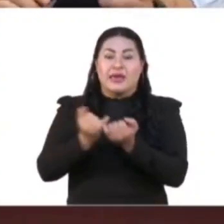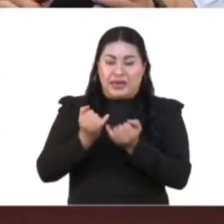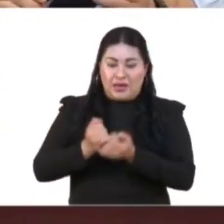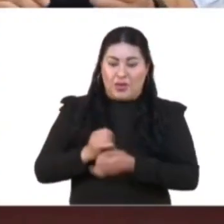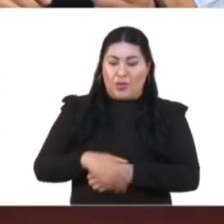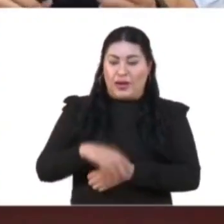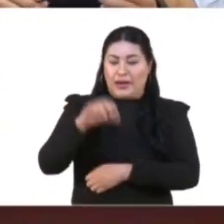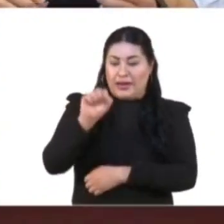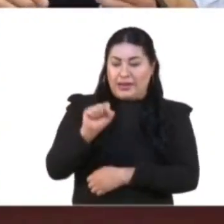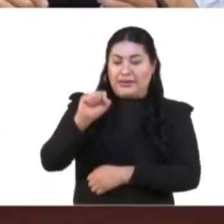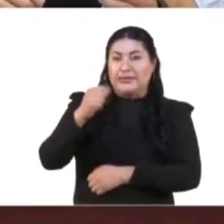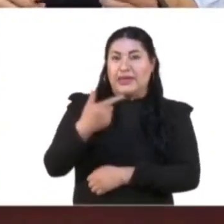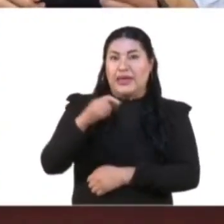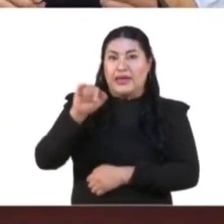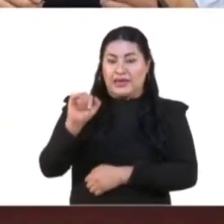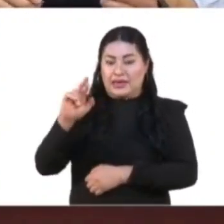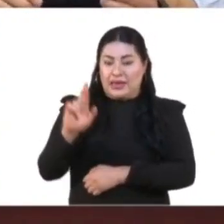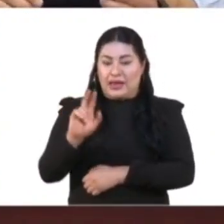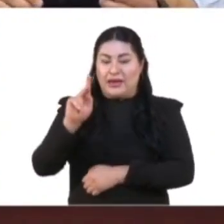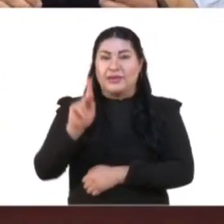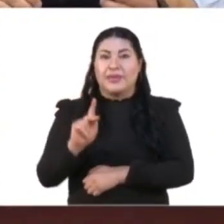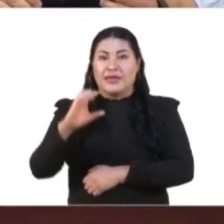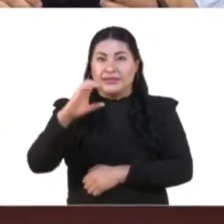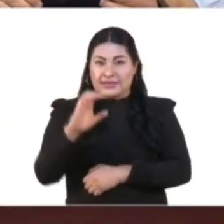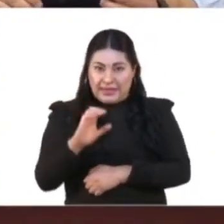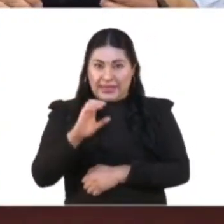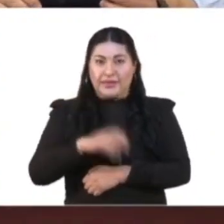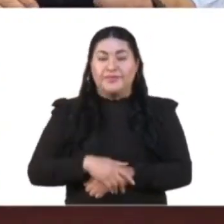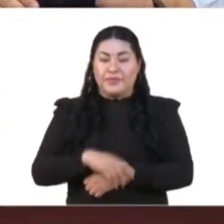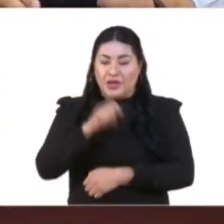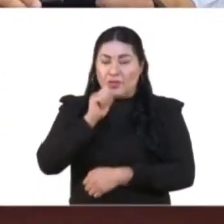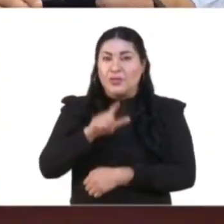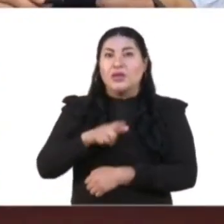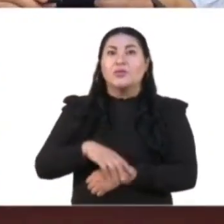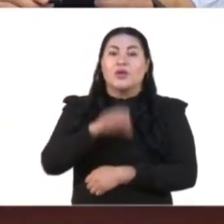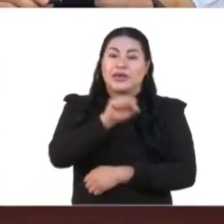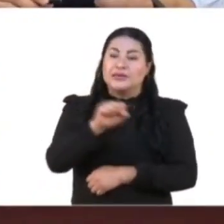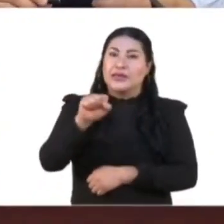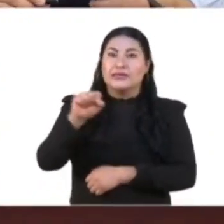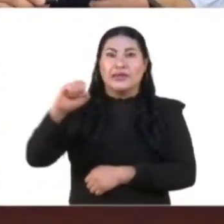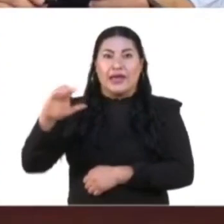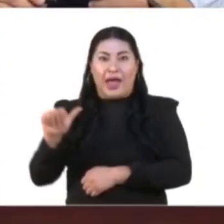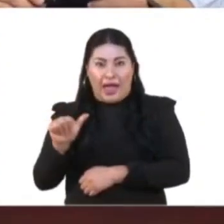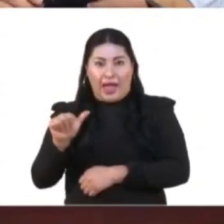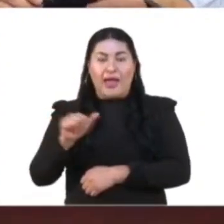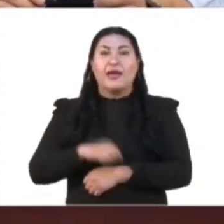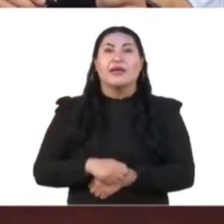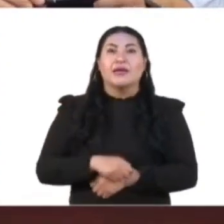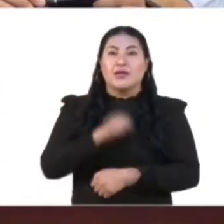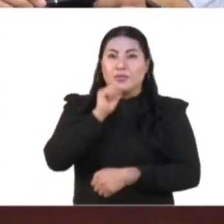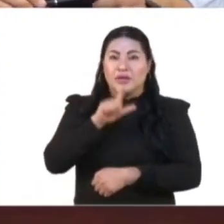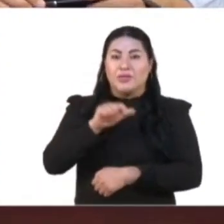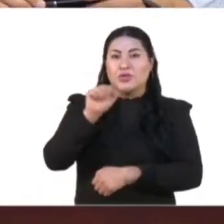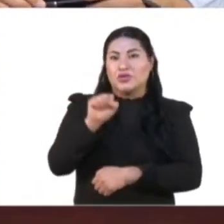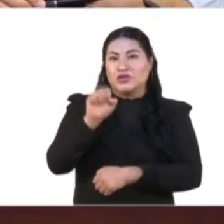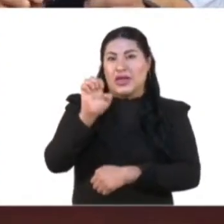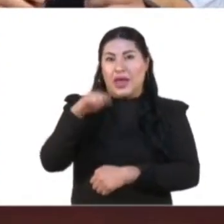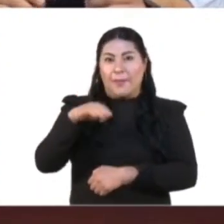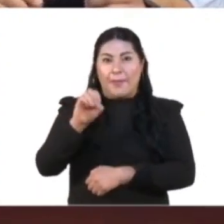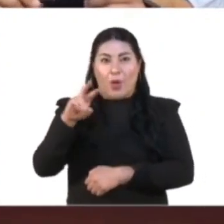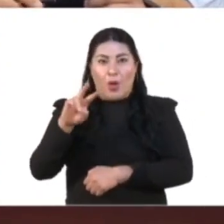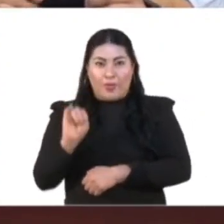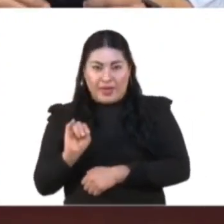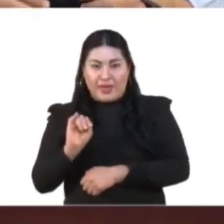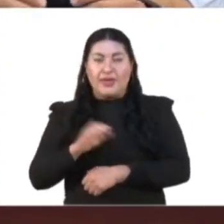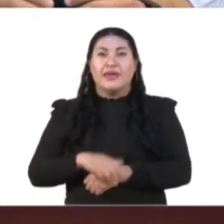Riesgos y Protección Civil, Obras y Servicios, Secretaría de Salud, la Secretaría de Movilidad, de